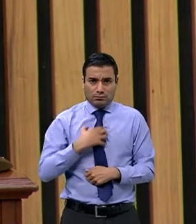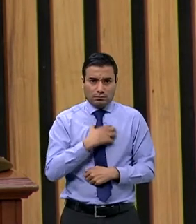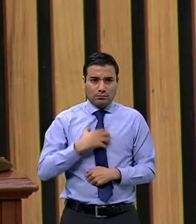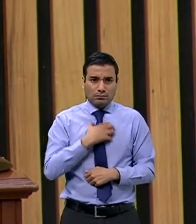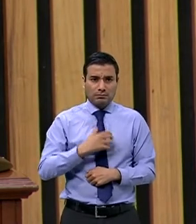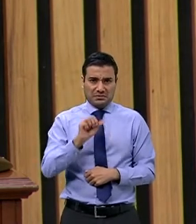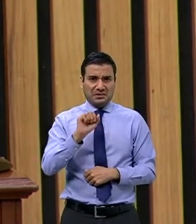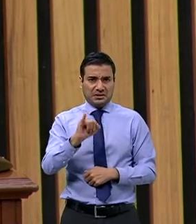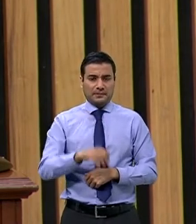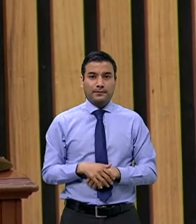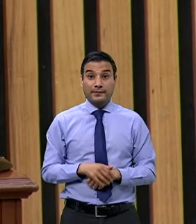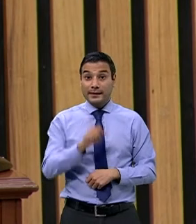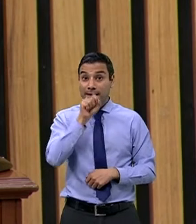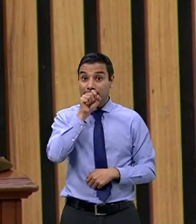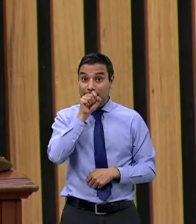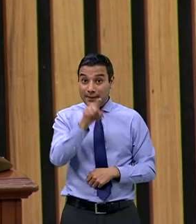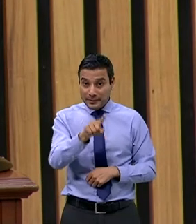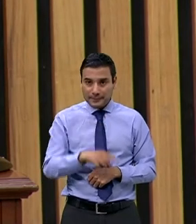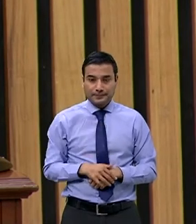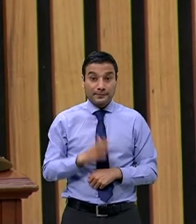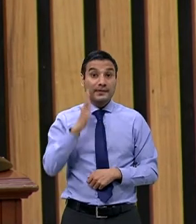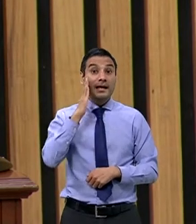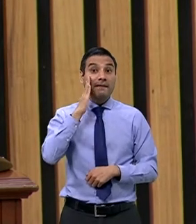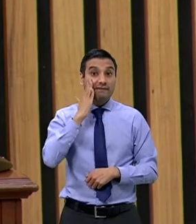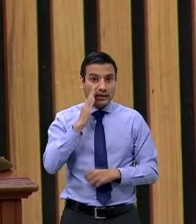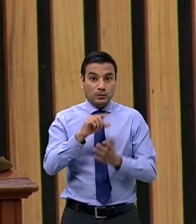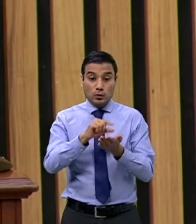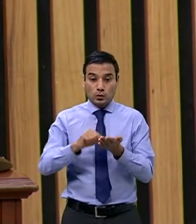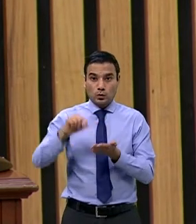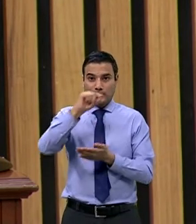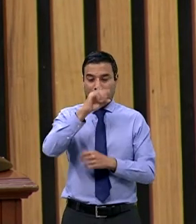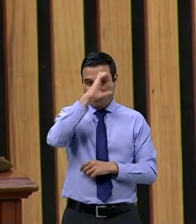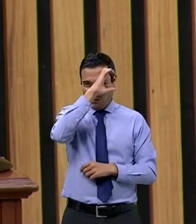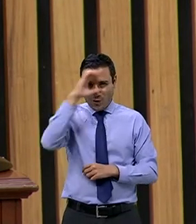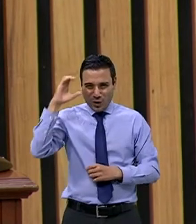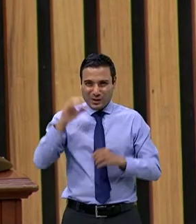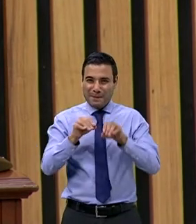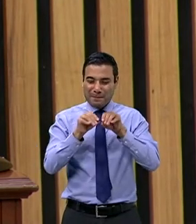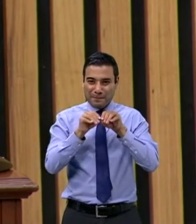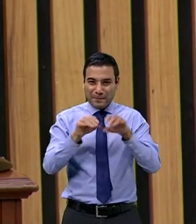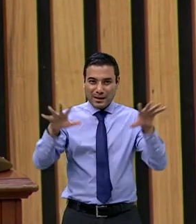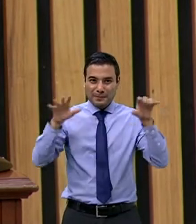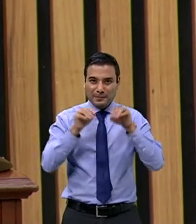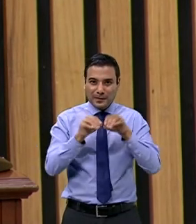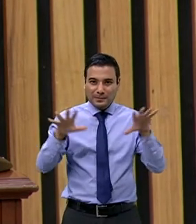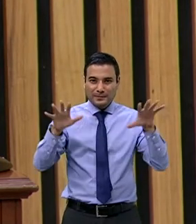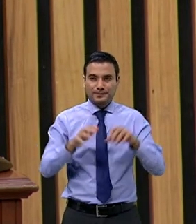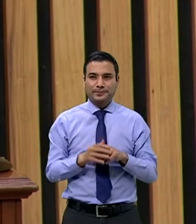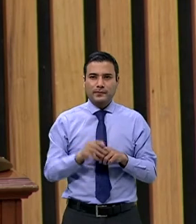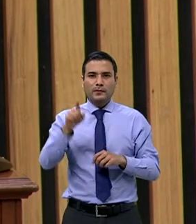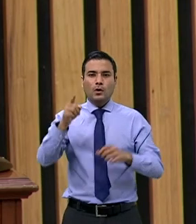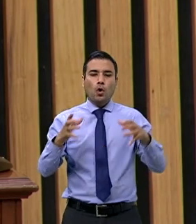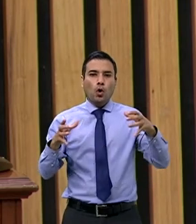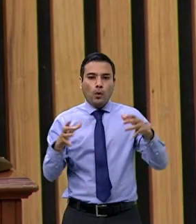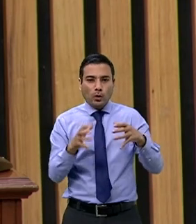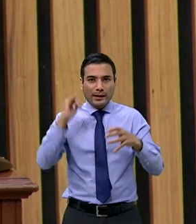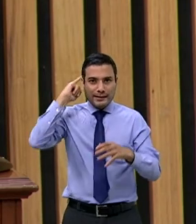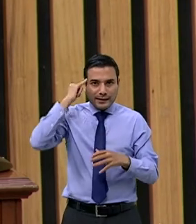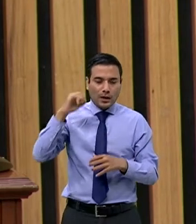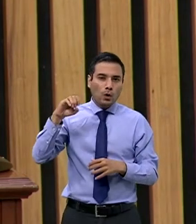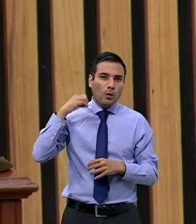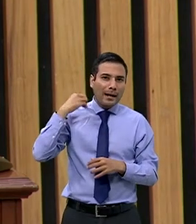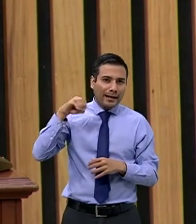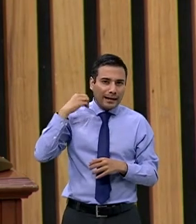las fotos que circularon en redes sociales el día de ayer donde en comunidades indígenas en oaxaca hidalgo